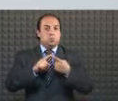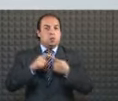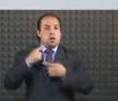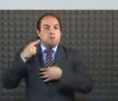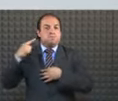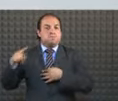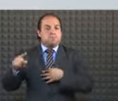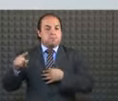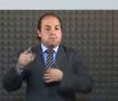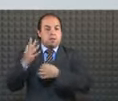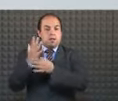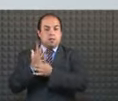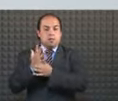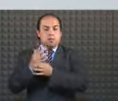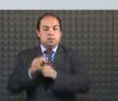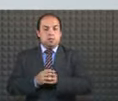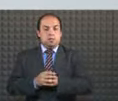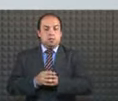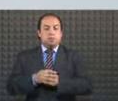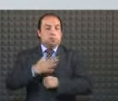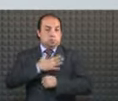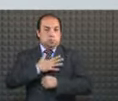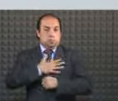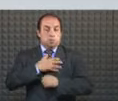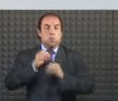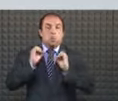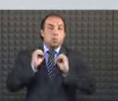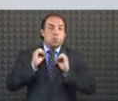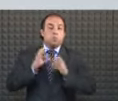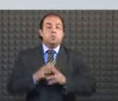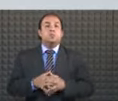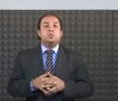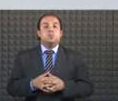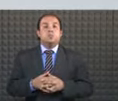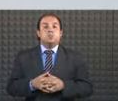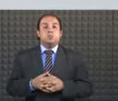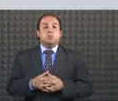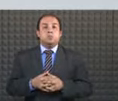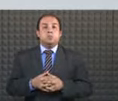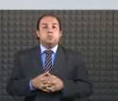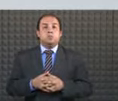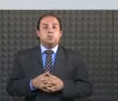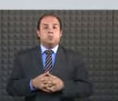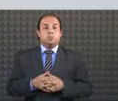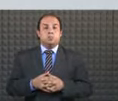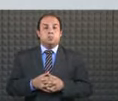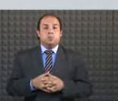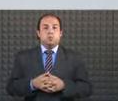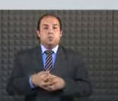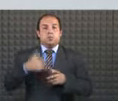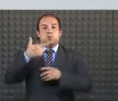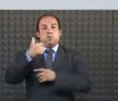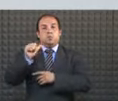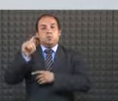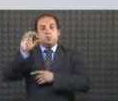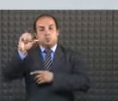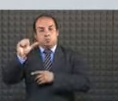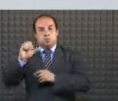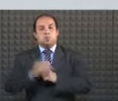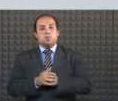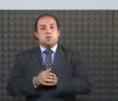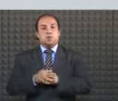decreto emitido por mi persona o en la Gaceta Oficial de la Ciudad de